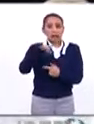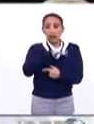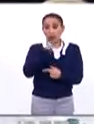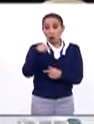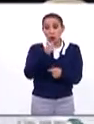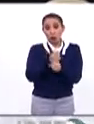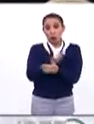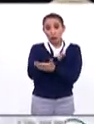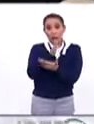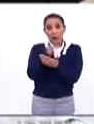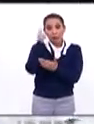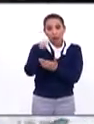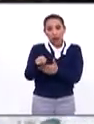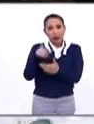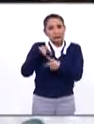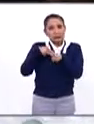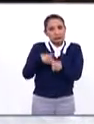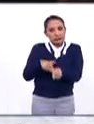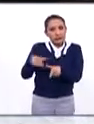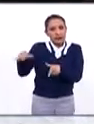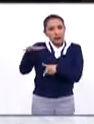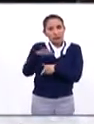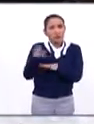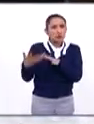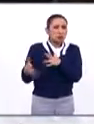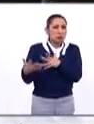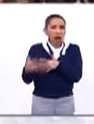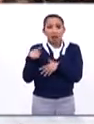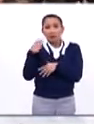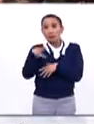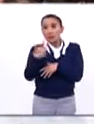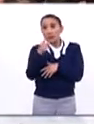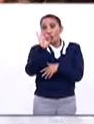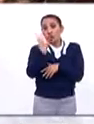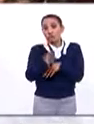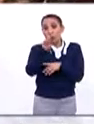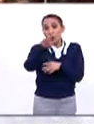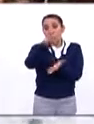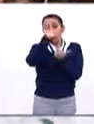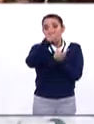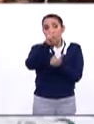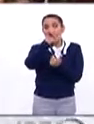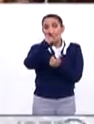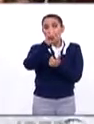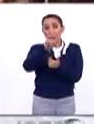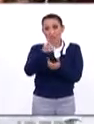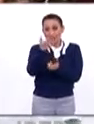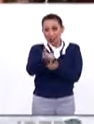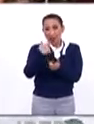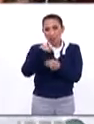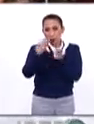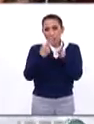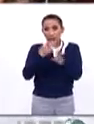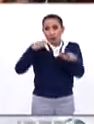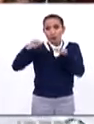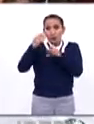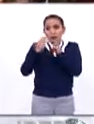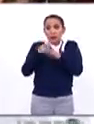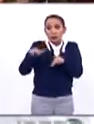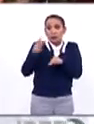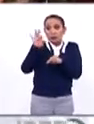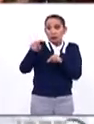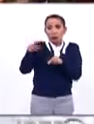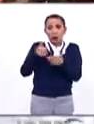gran oportunidad porque se maneja alrededor del 13% del PIB mundial, del comercio mundial, y eso